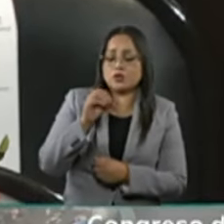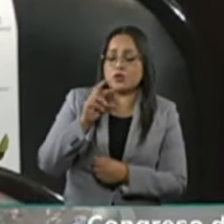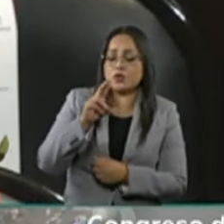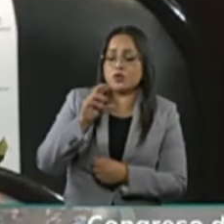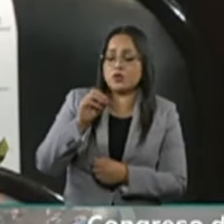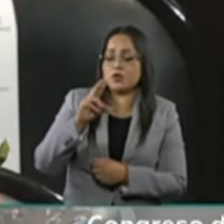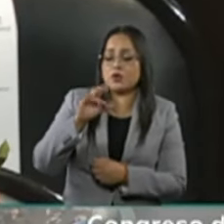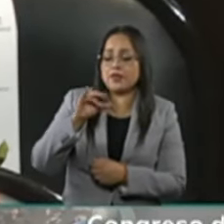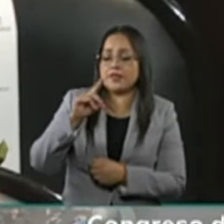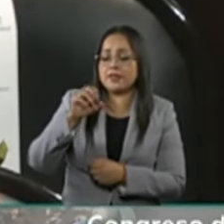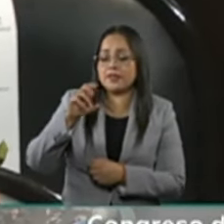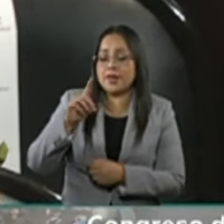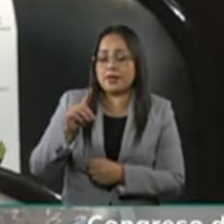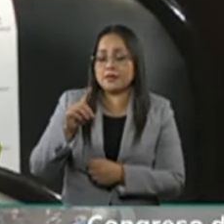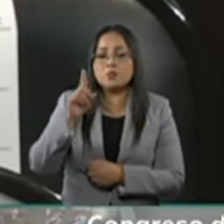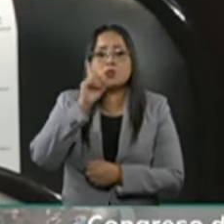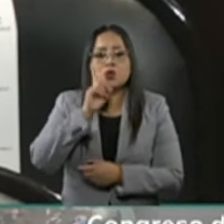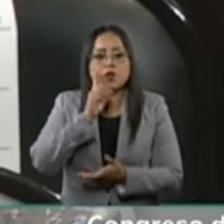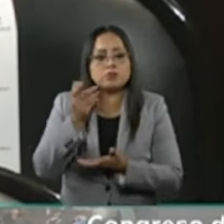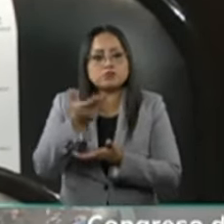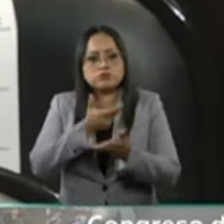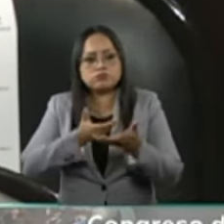tiempo de reconciliación.